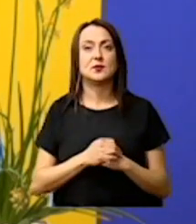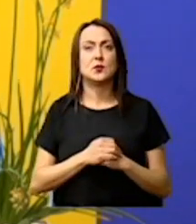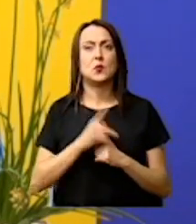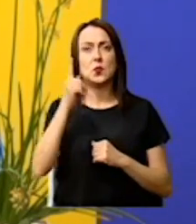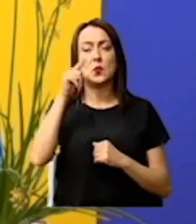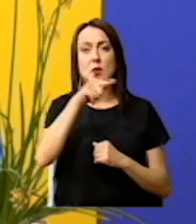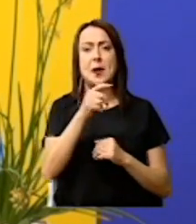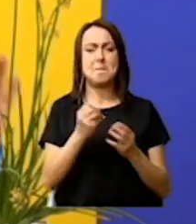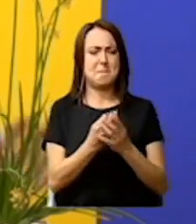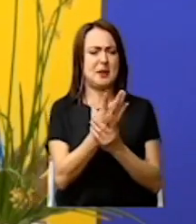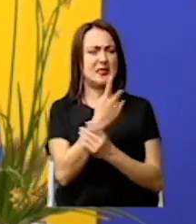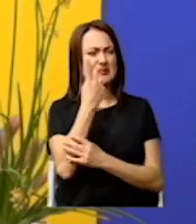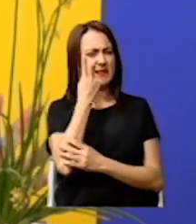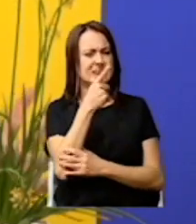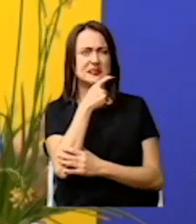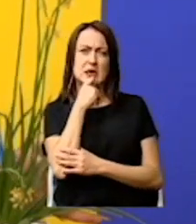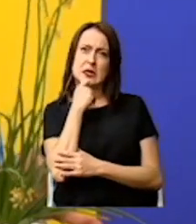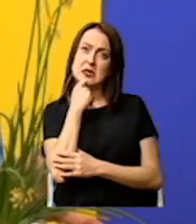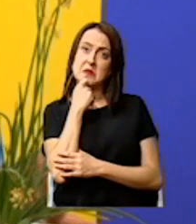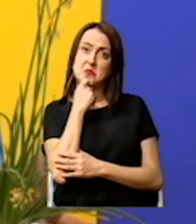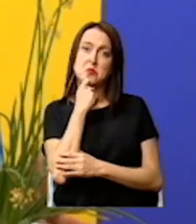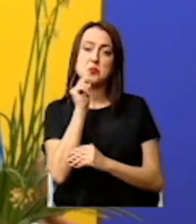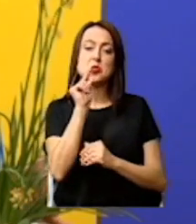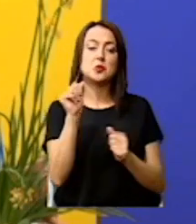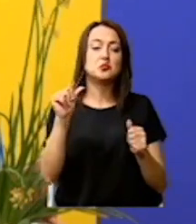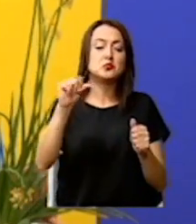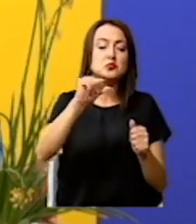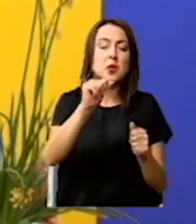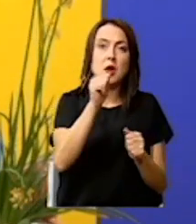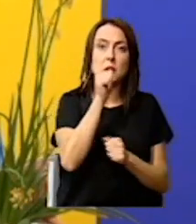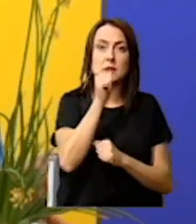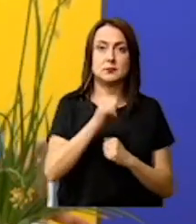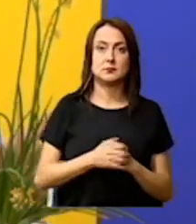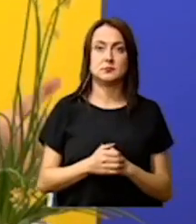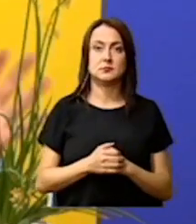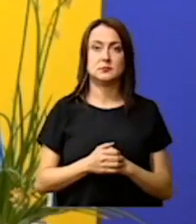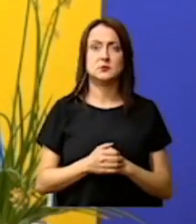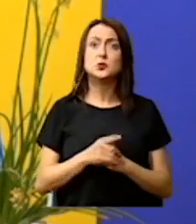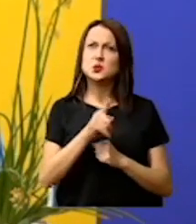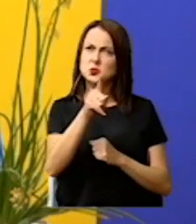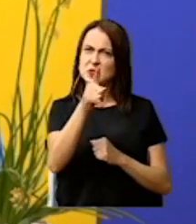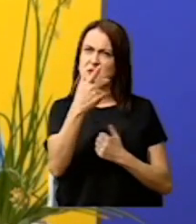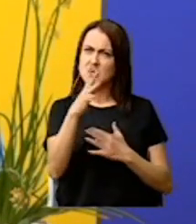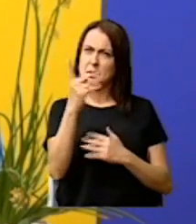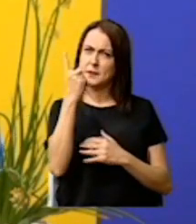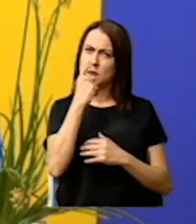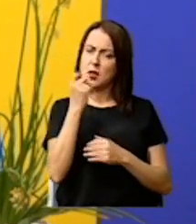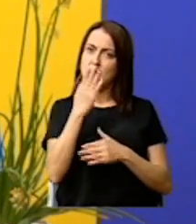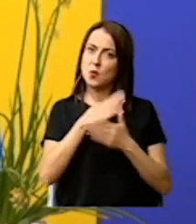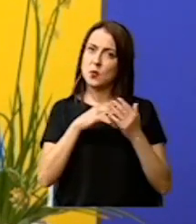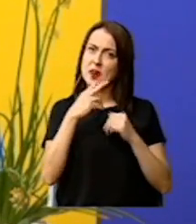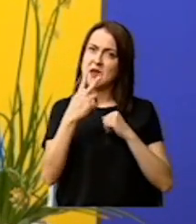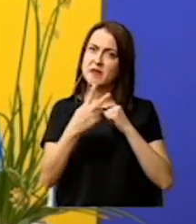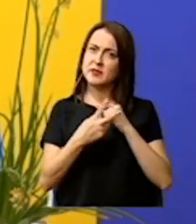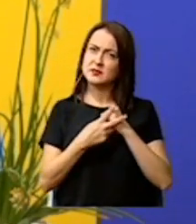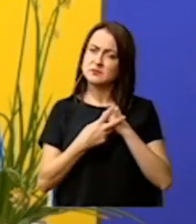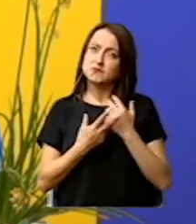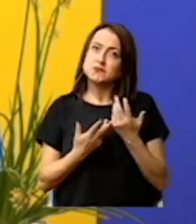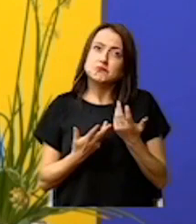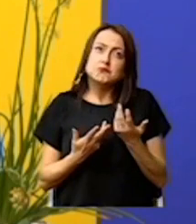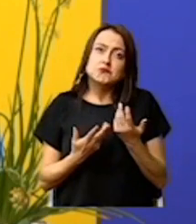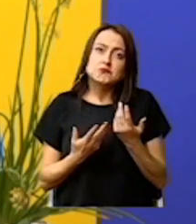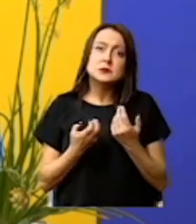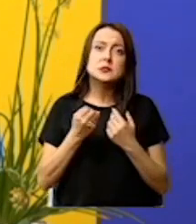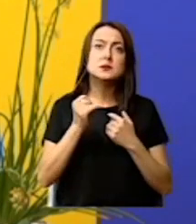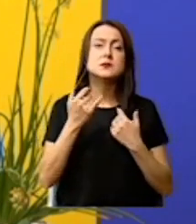Yo la veo como muy sequita. Le voy a poner agüita. ¿Ustedes se han preguntado alguna vez entonces